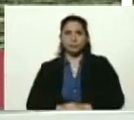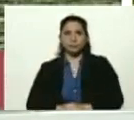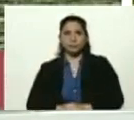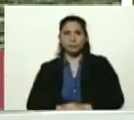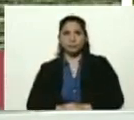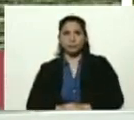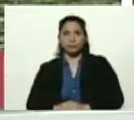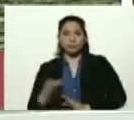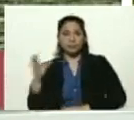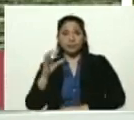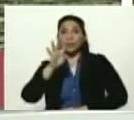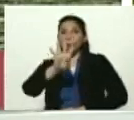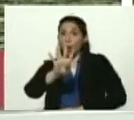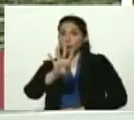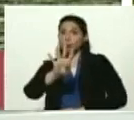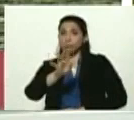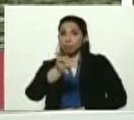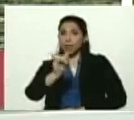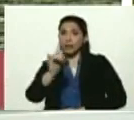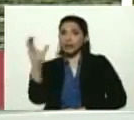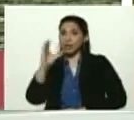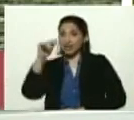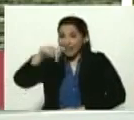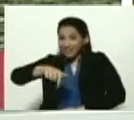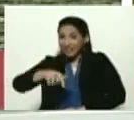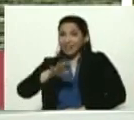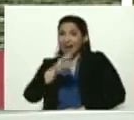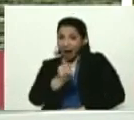Distrito Capital, tenemos 4 casos, Caracas aquí,